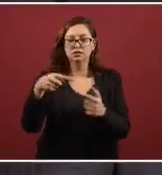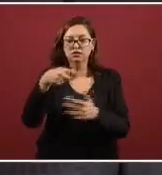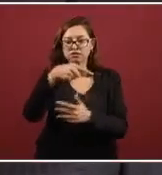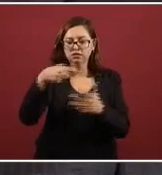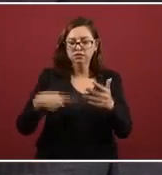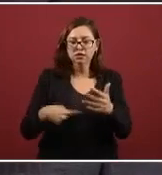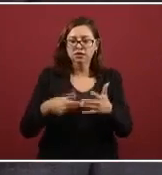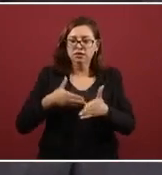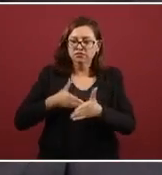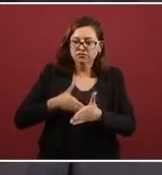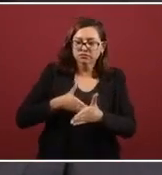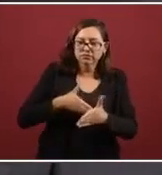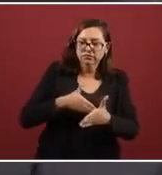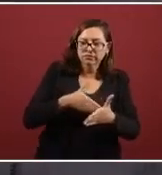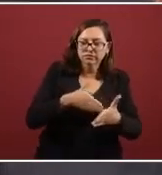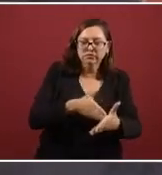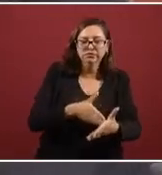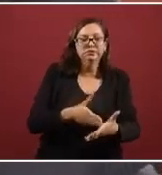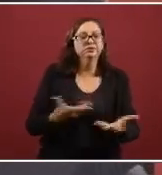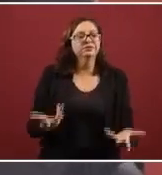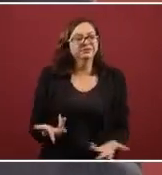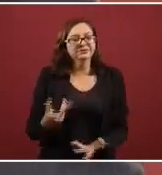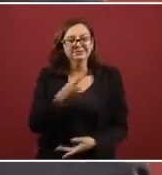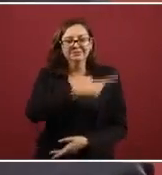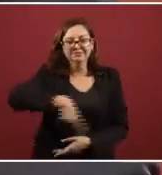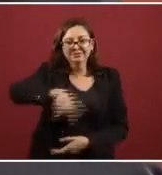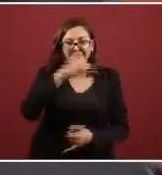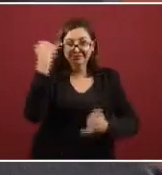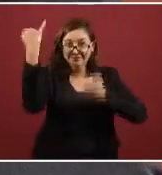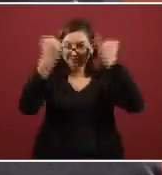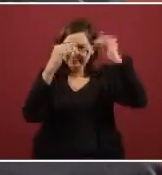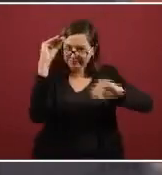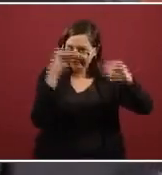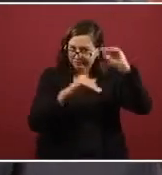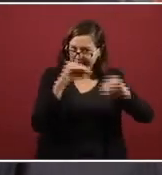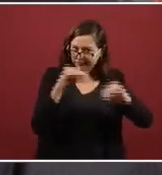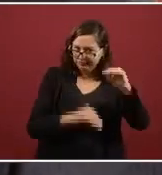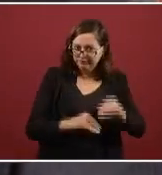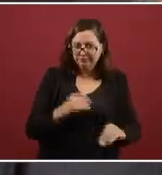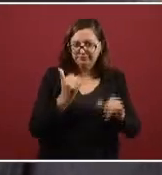trabas, todo eso que hicieron, que fue una farsa, de